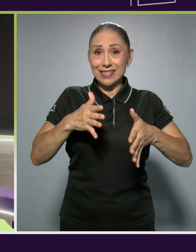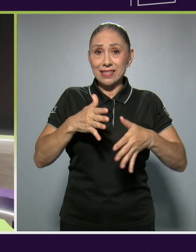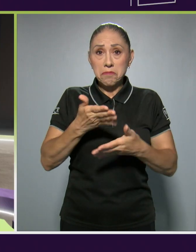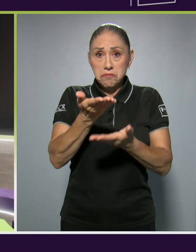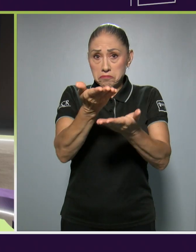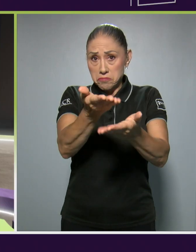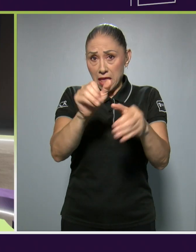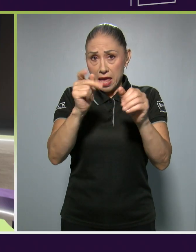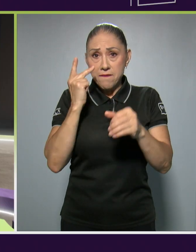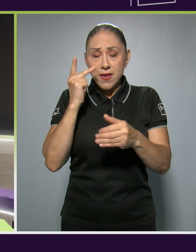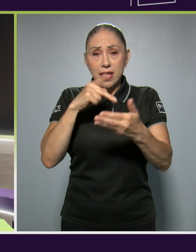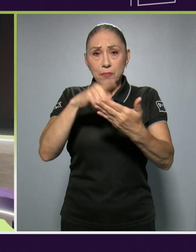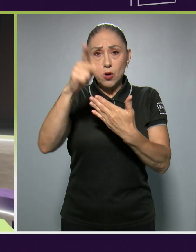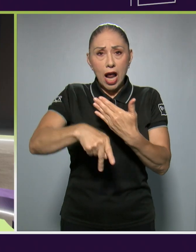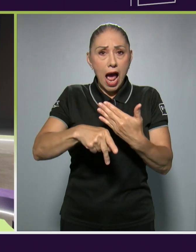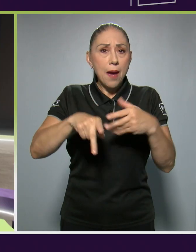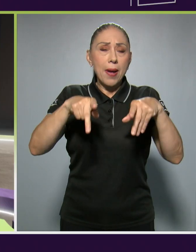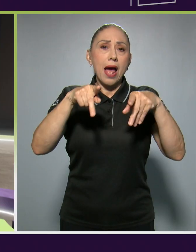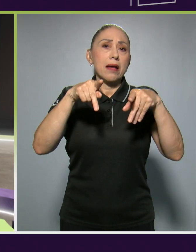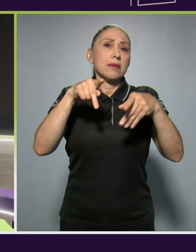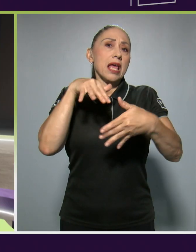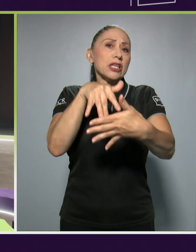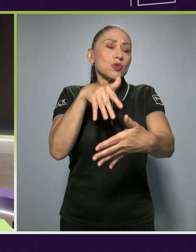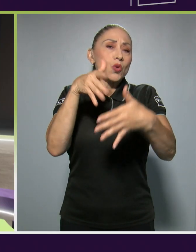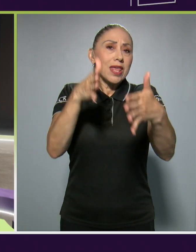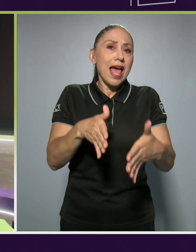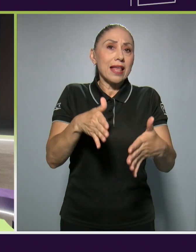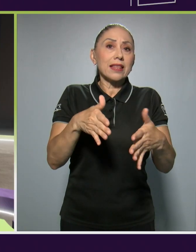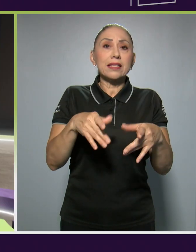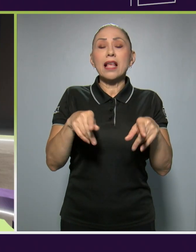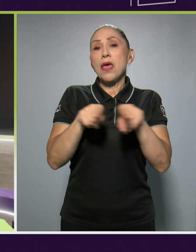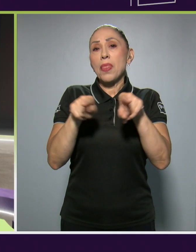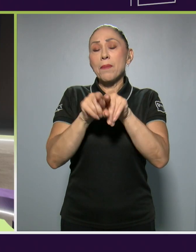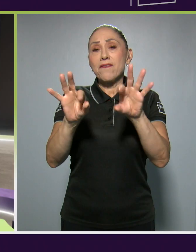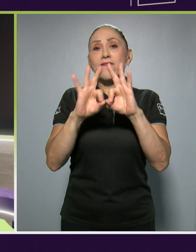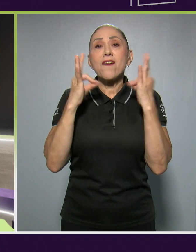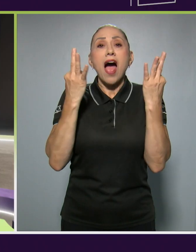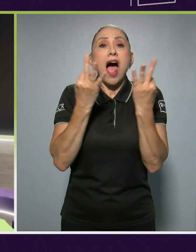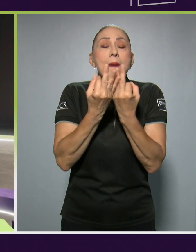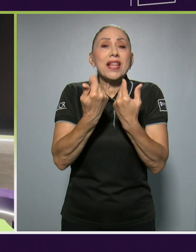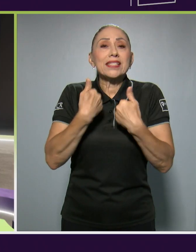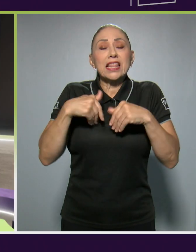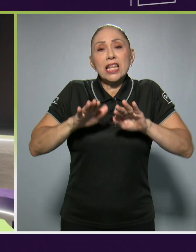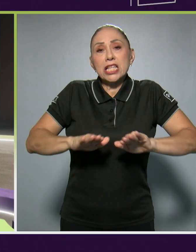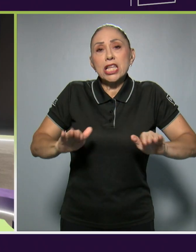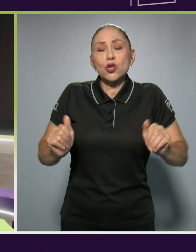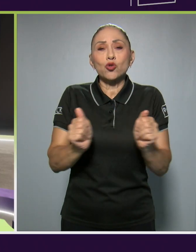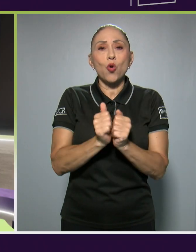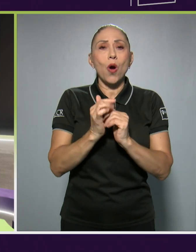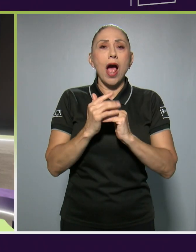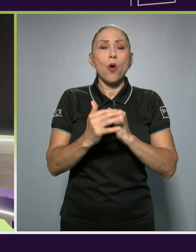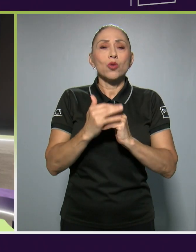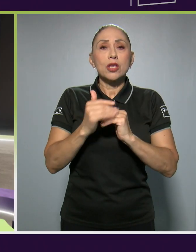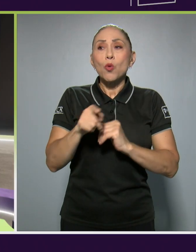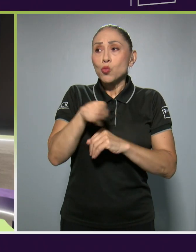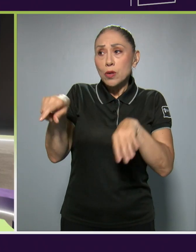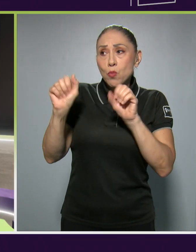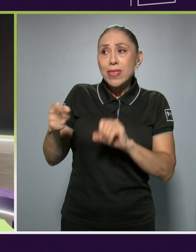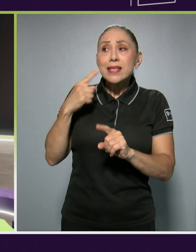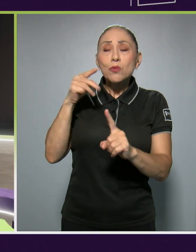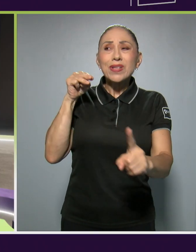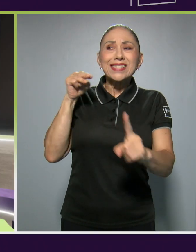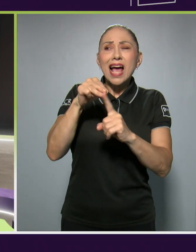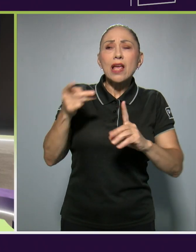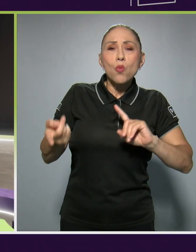programa, para familias, ¿verdad?, de tal vez niños y niñas con autismo, ¿qué mensaje les daría, ¿verdad?, ante esta realidad a la que se